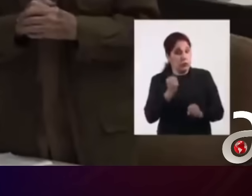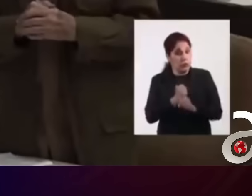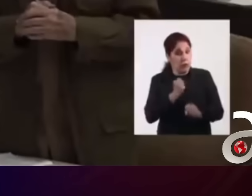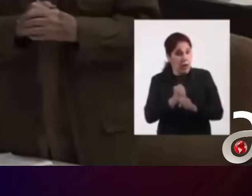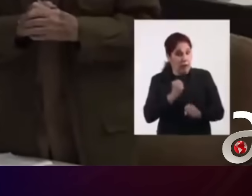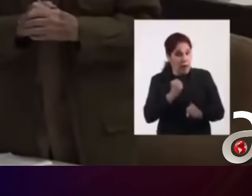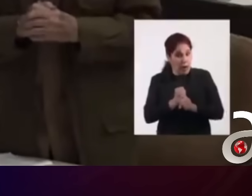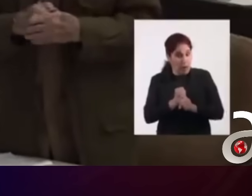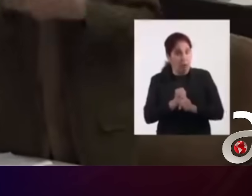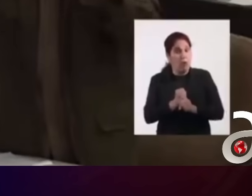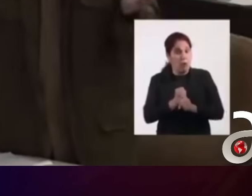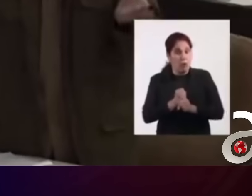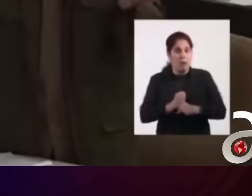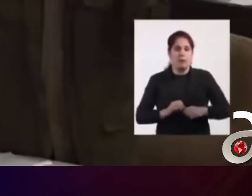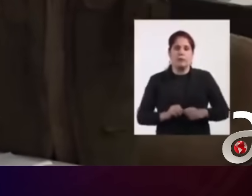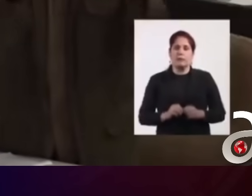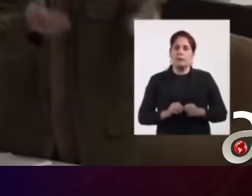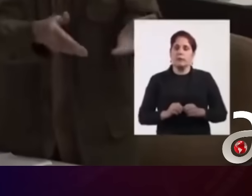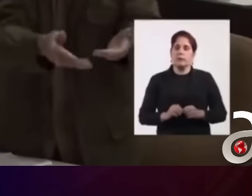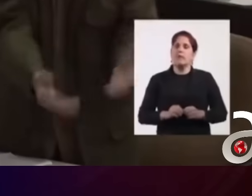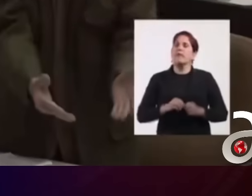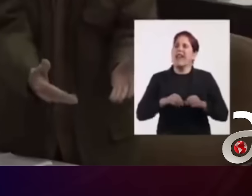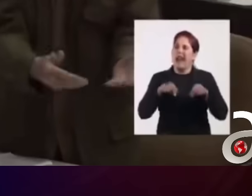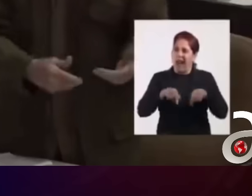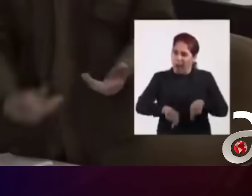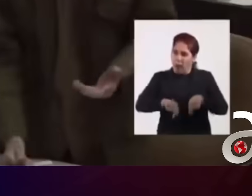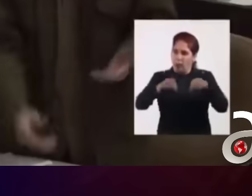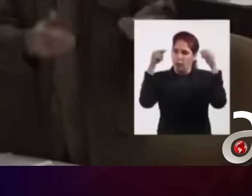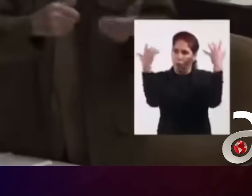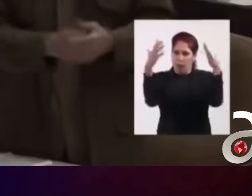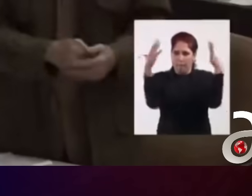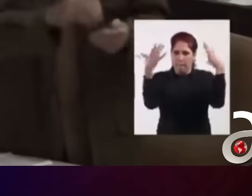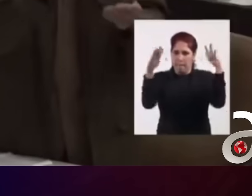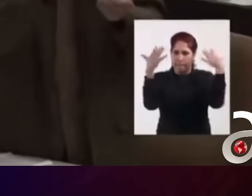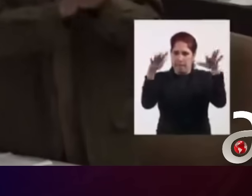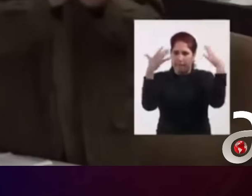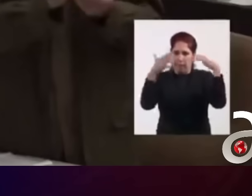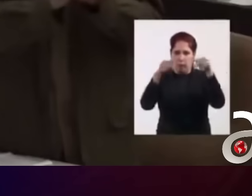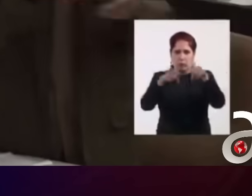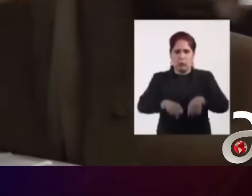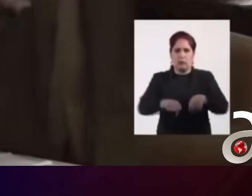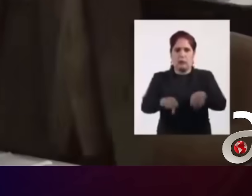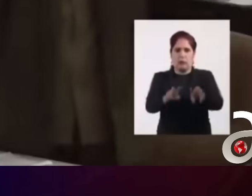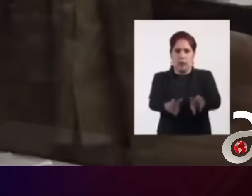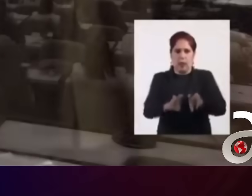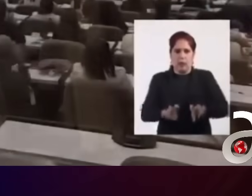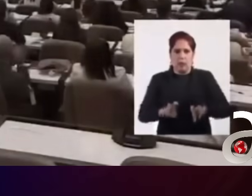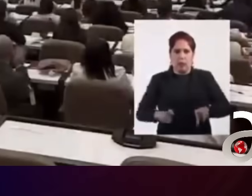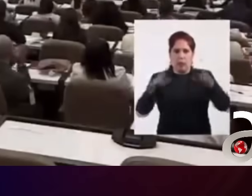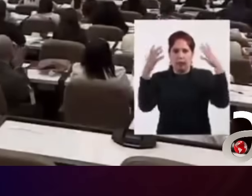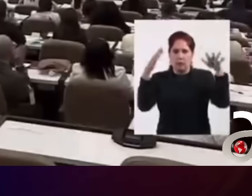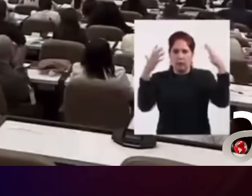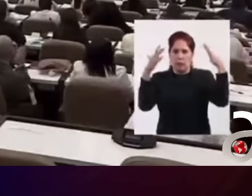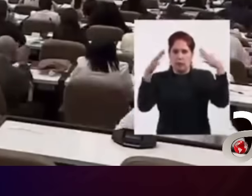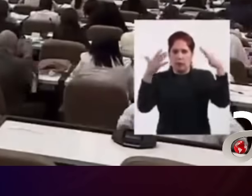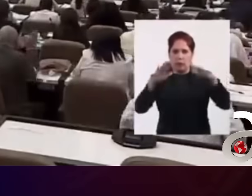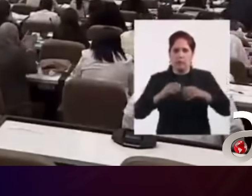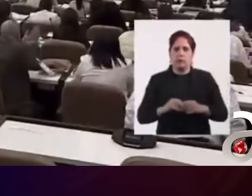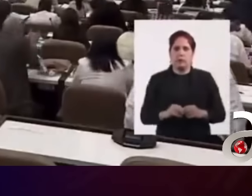ministro, se merece un aplauso de esta Asamblea. Y decir